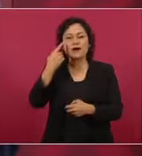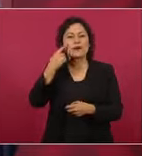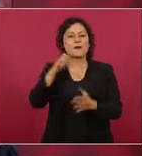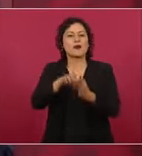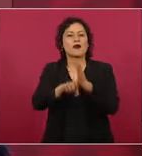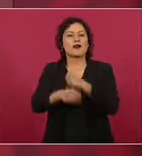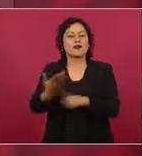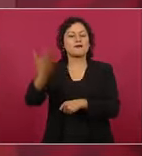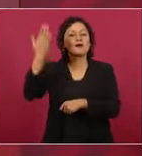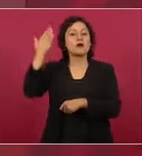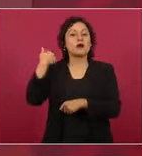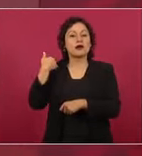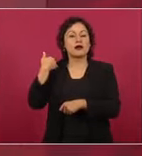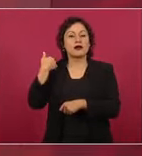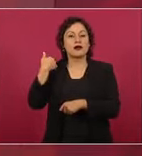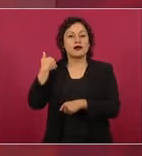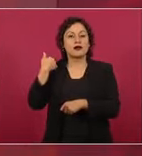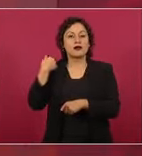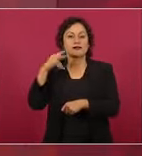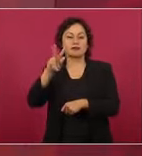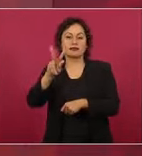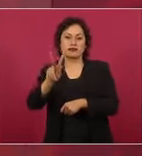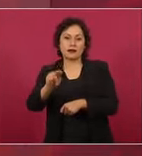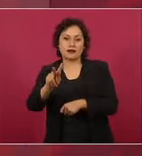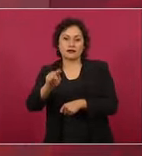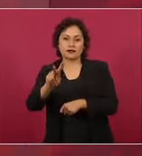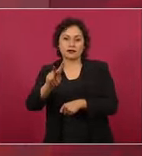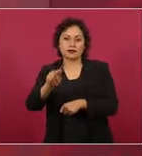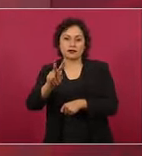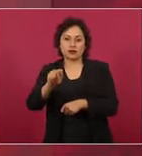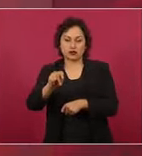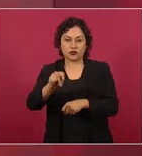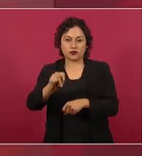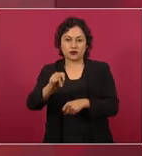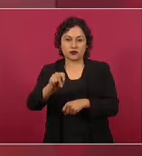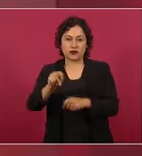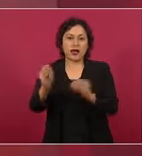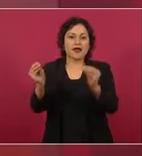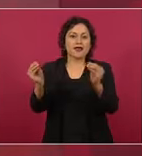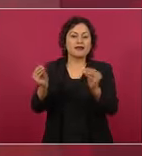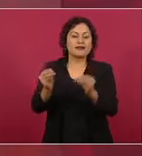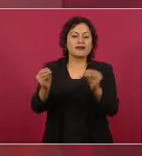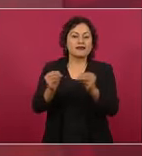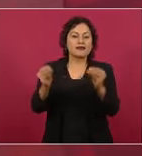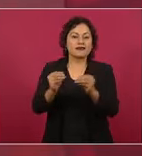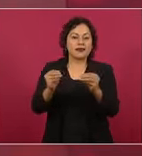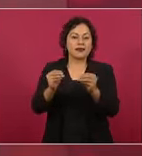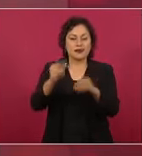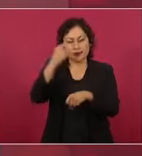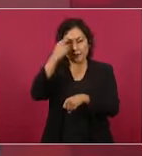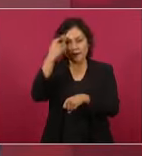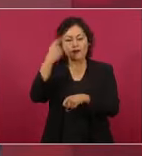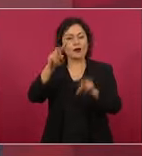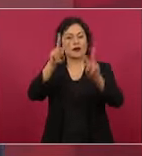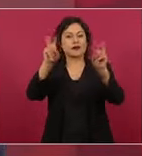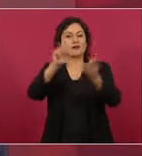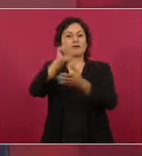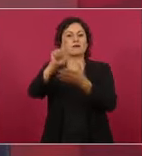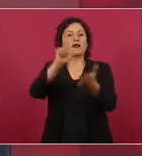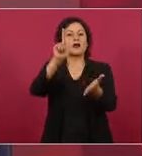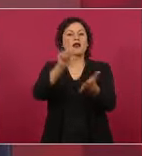del debate para la votación de la reforma constitucional en materia